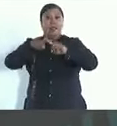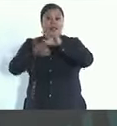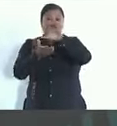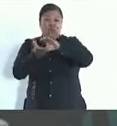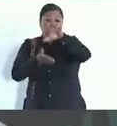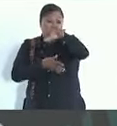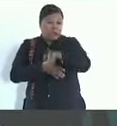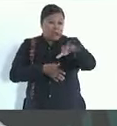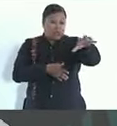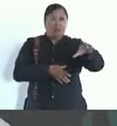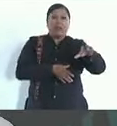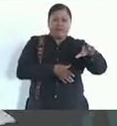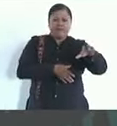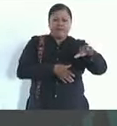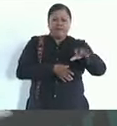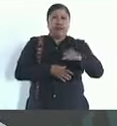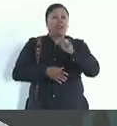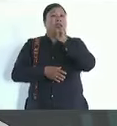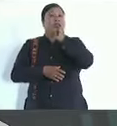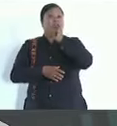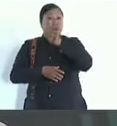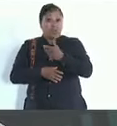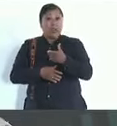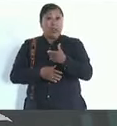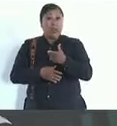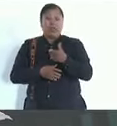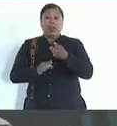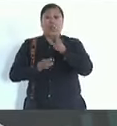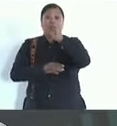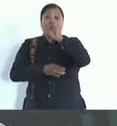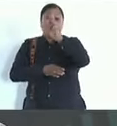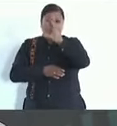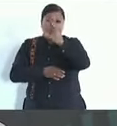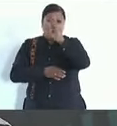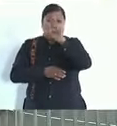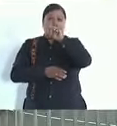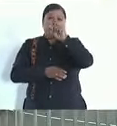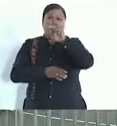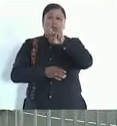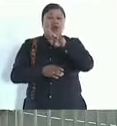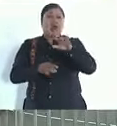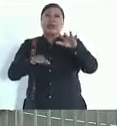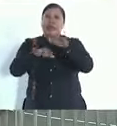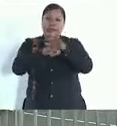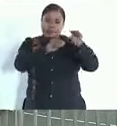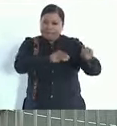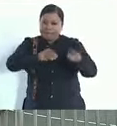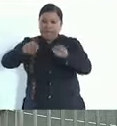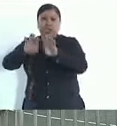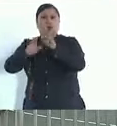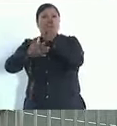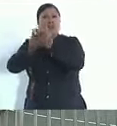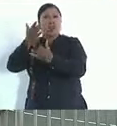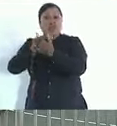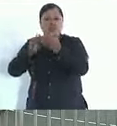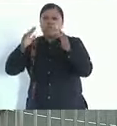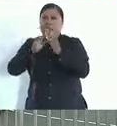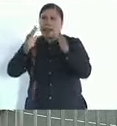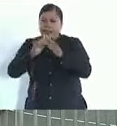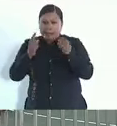zonas rurales. Y en coordinación con Fonatur se logró un desarrollo de proyectos de vivienda que